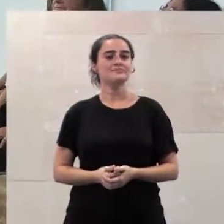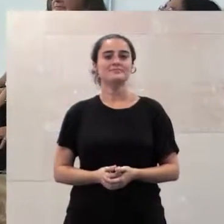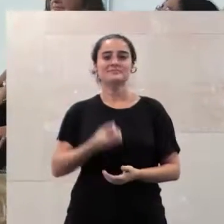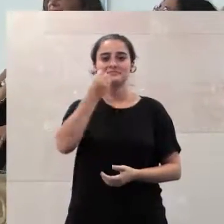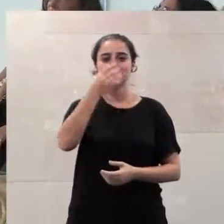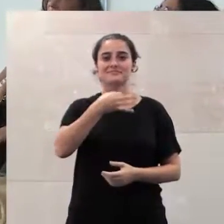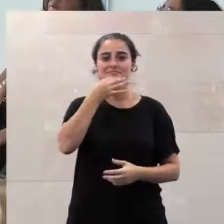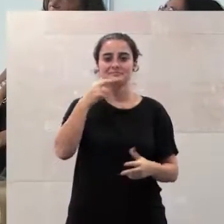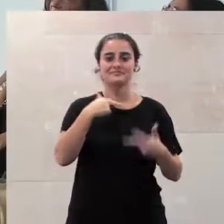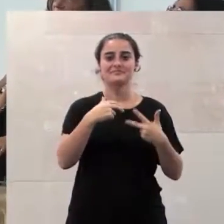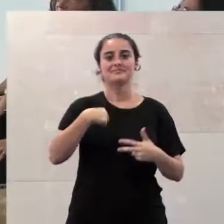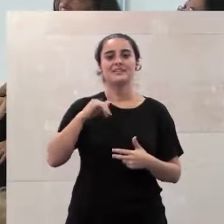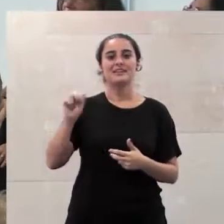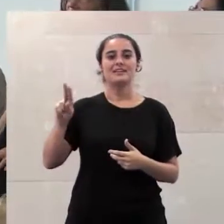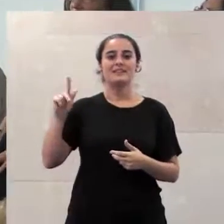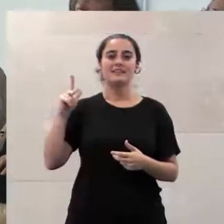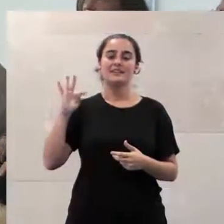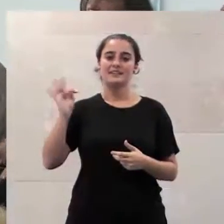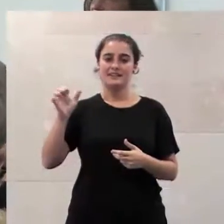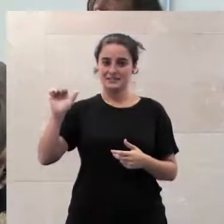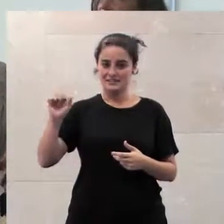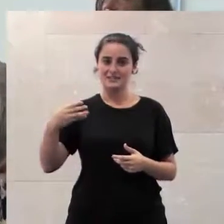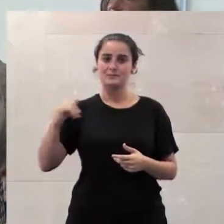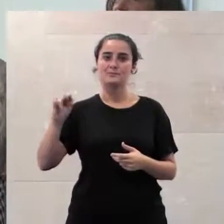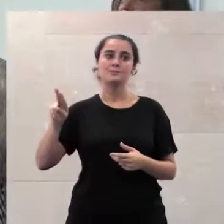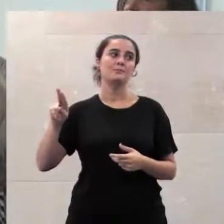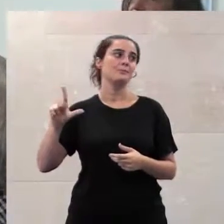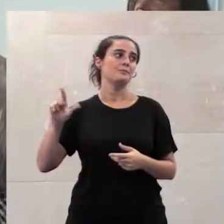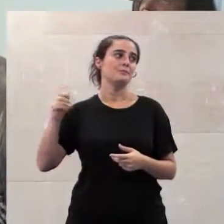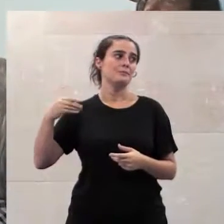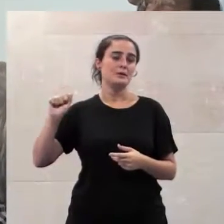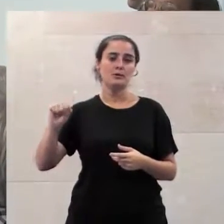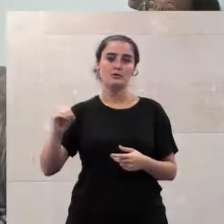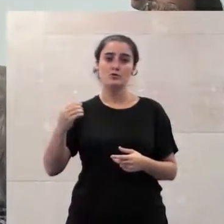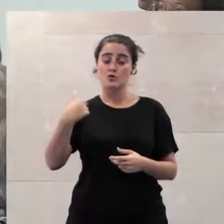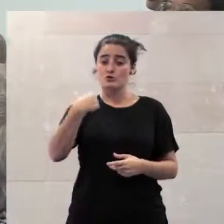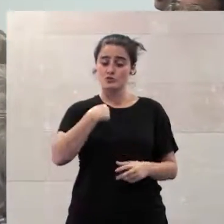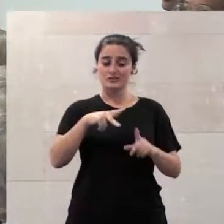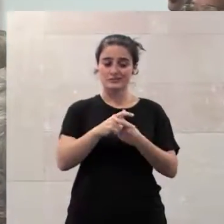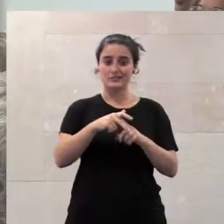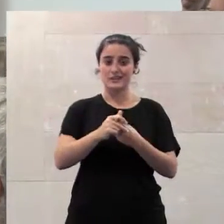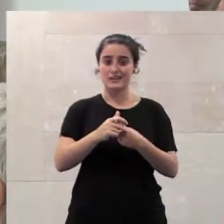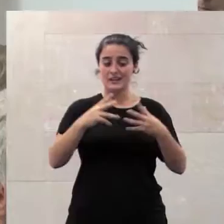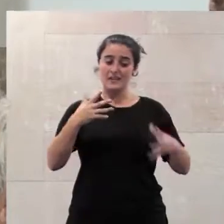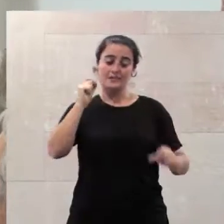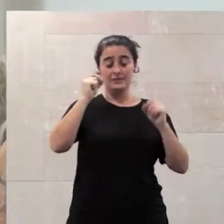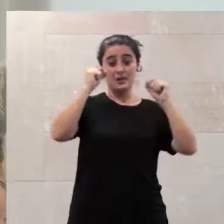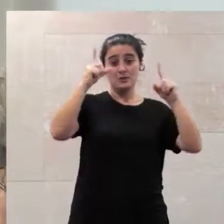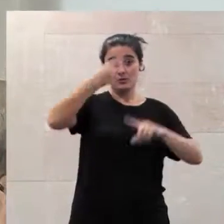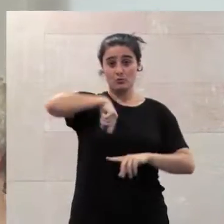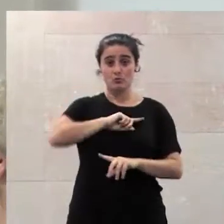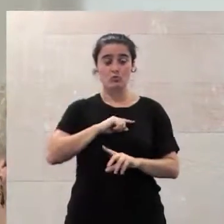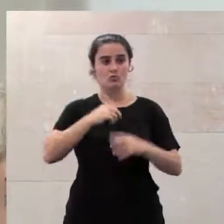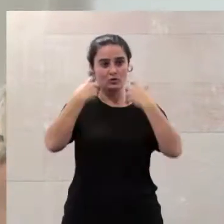Hola, arratsaldeon. Yo soy Irache de Bilbao. Y bueno, yo voy a impartir el taller de Despertando nuestros cuerpos a través de la danza y el movimiento.